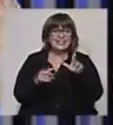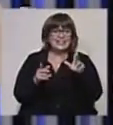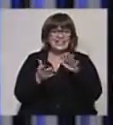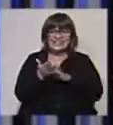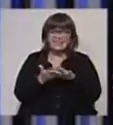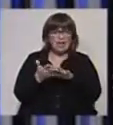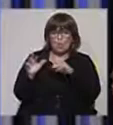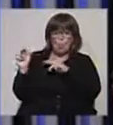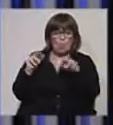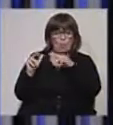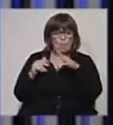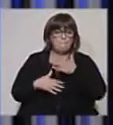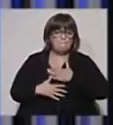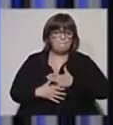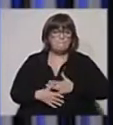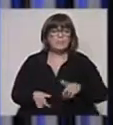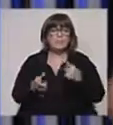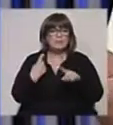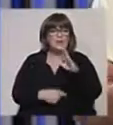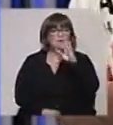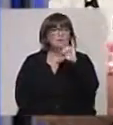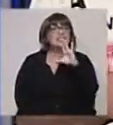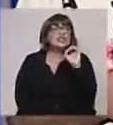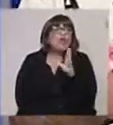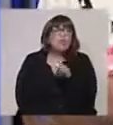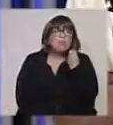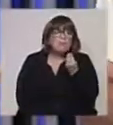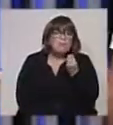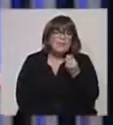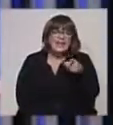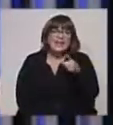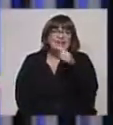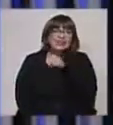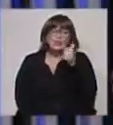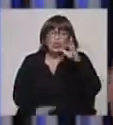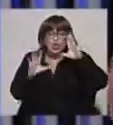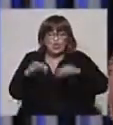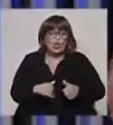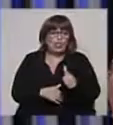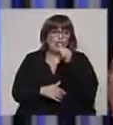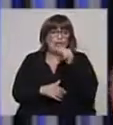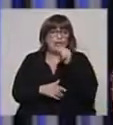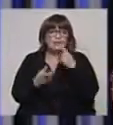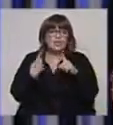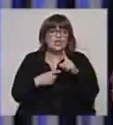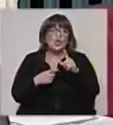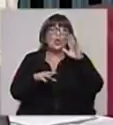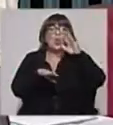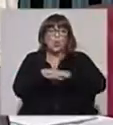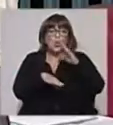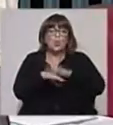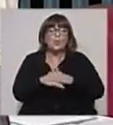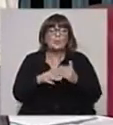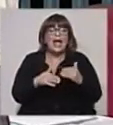altera lo físico. ¿Pero qué tiene que ver el pisco en todo esto? Porque ¿no? Él resolvía con eso, pero si vos estás mal del sorochi, tenés el